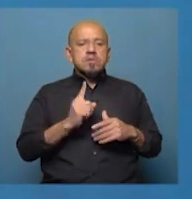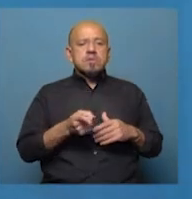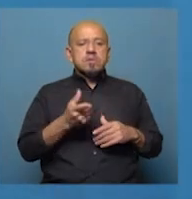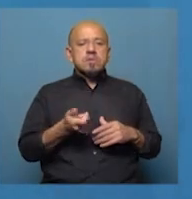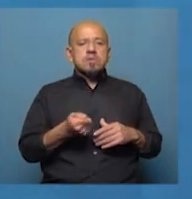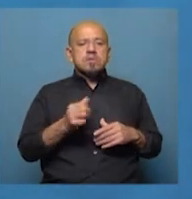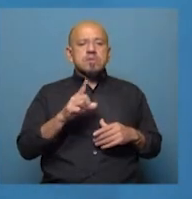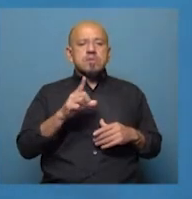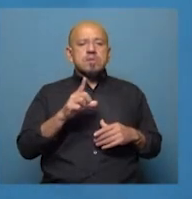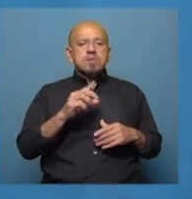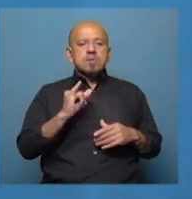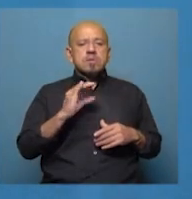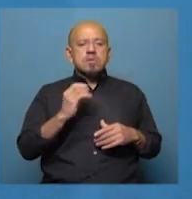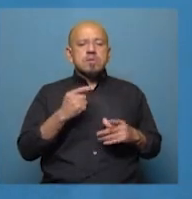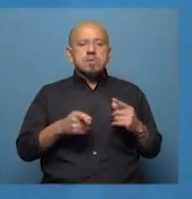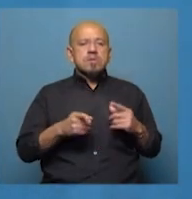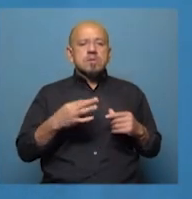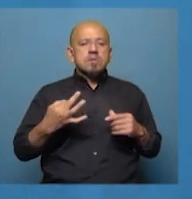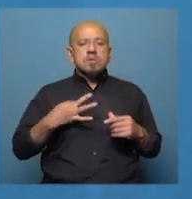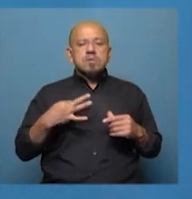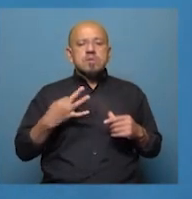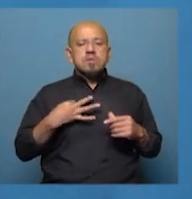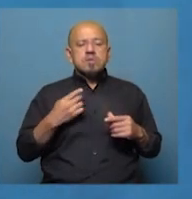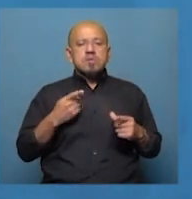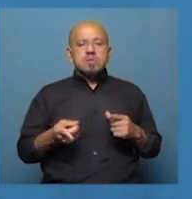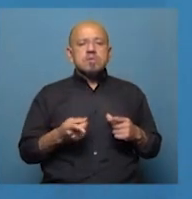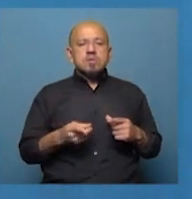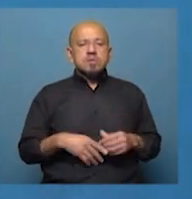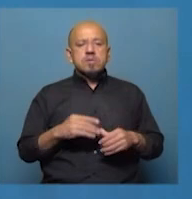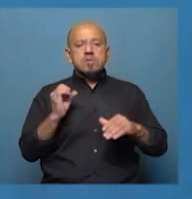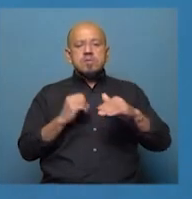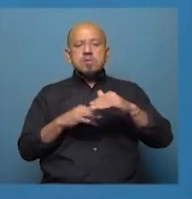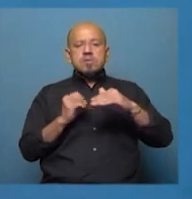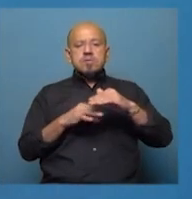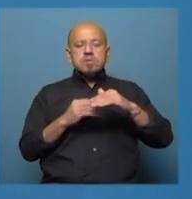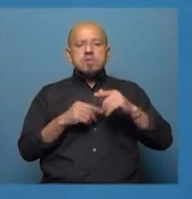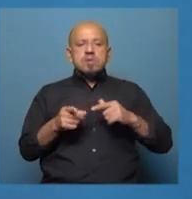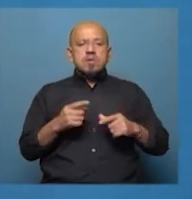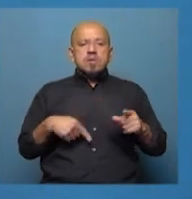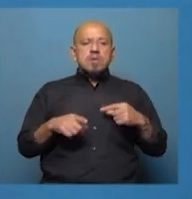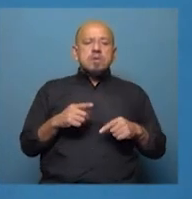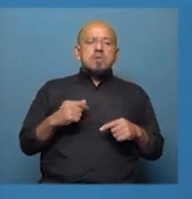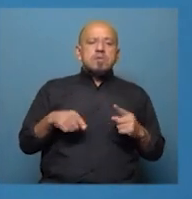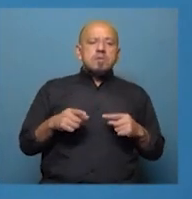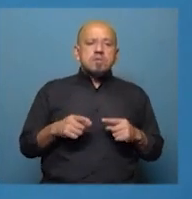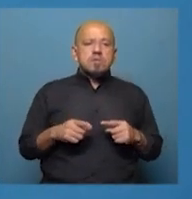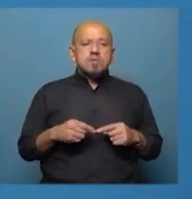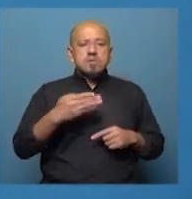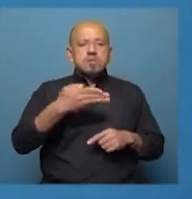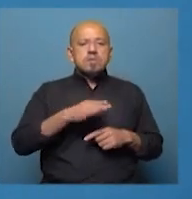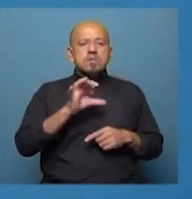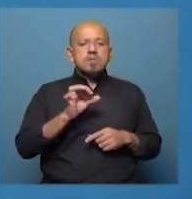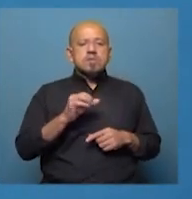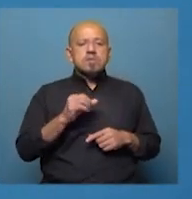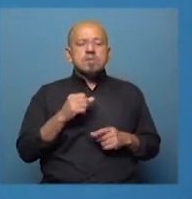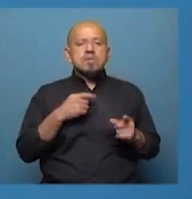aportado a lo largo de todos estos años a este fondo de insolvencia para este tipo de situaciones en el banco de prisión social y